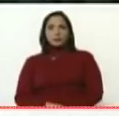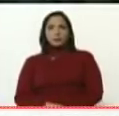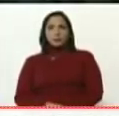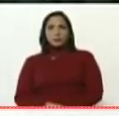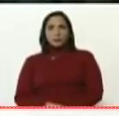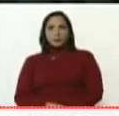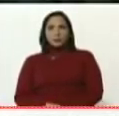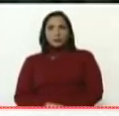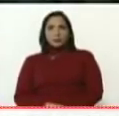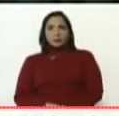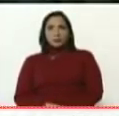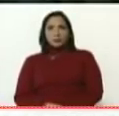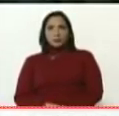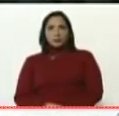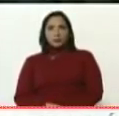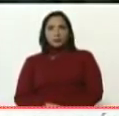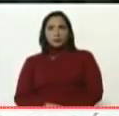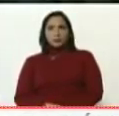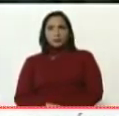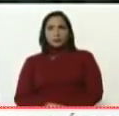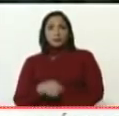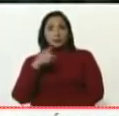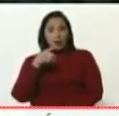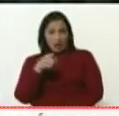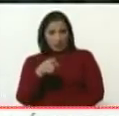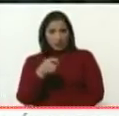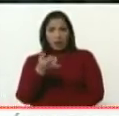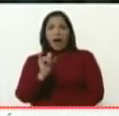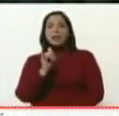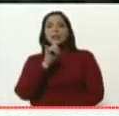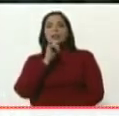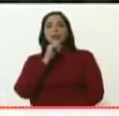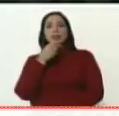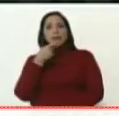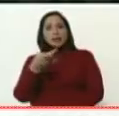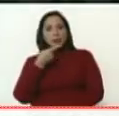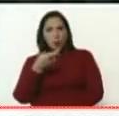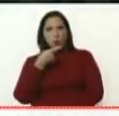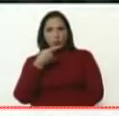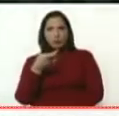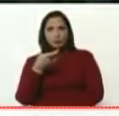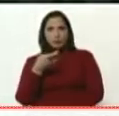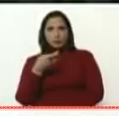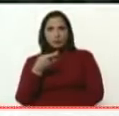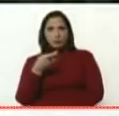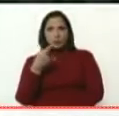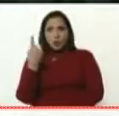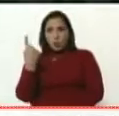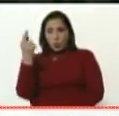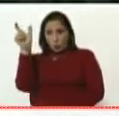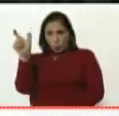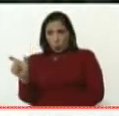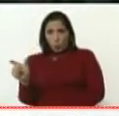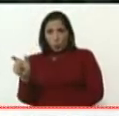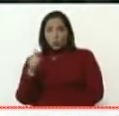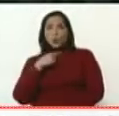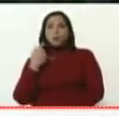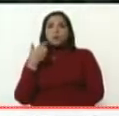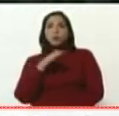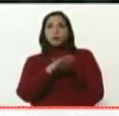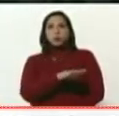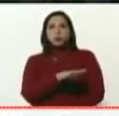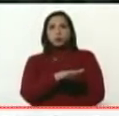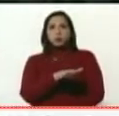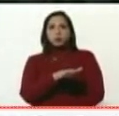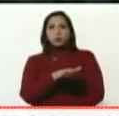Bolivariana. Aquí tenemos el testimonio de uno de los asesinos, de los mercenarios,